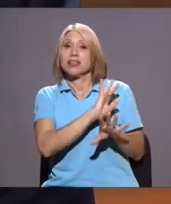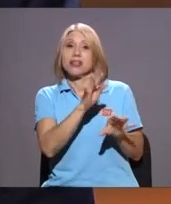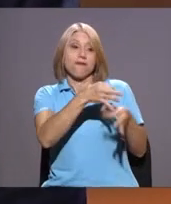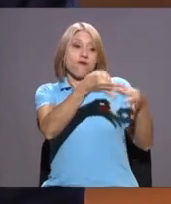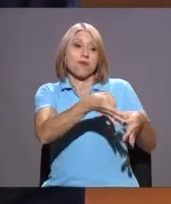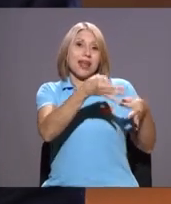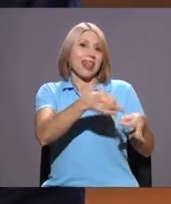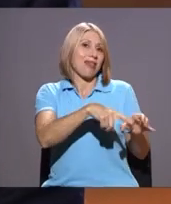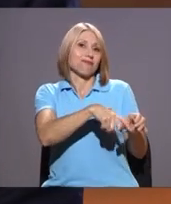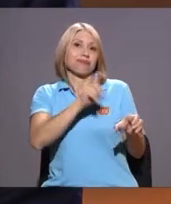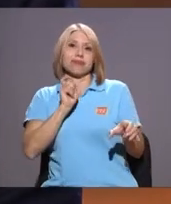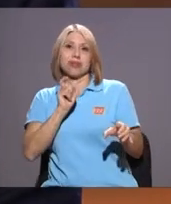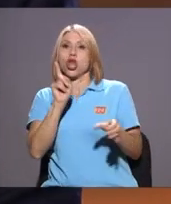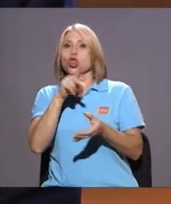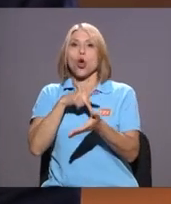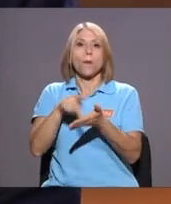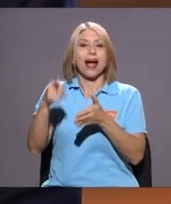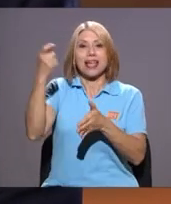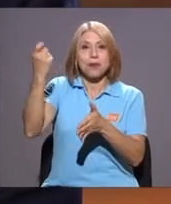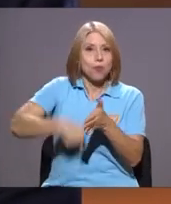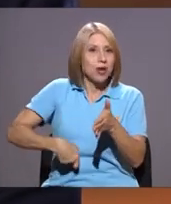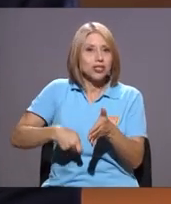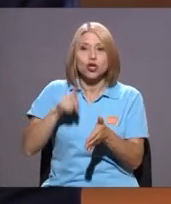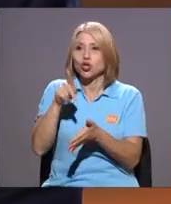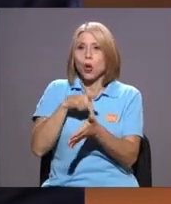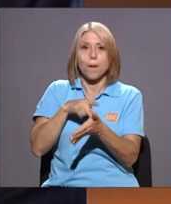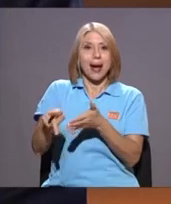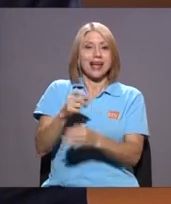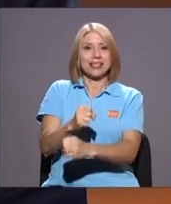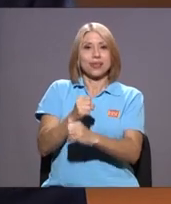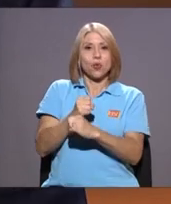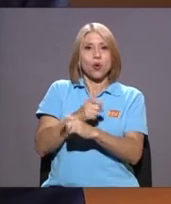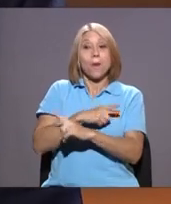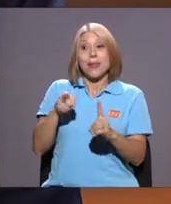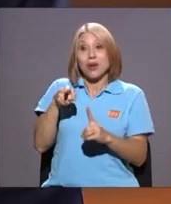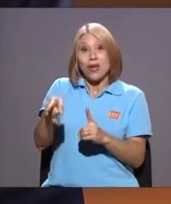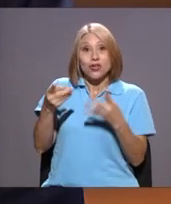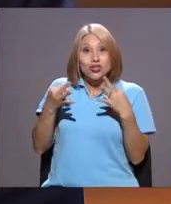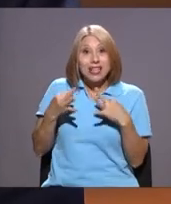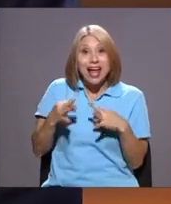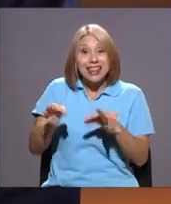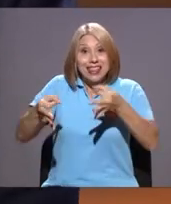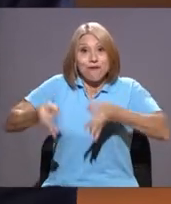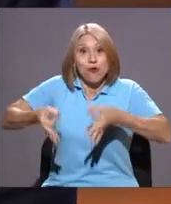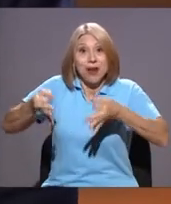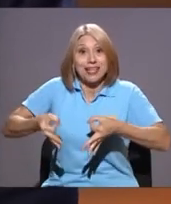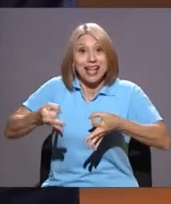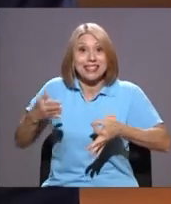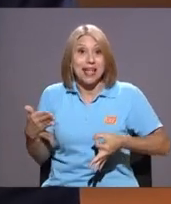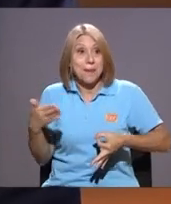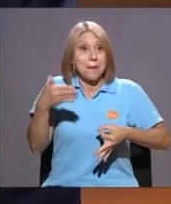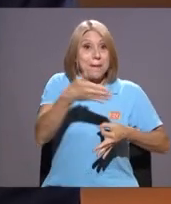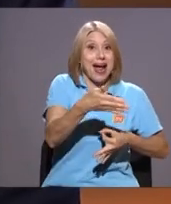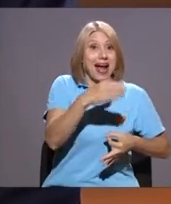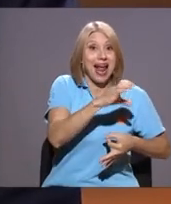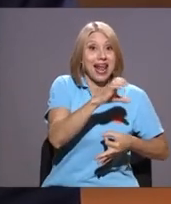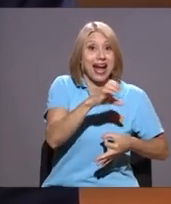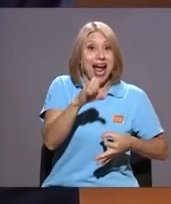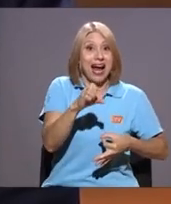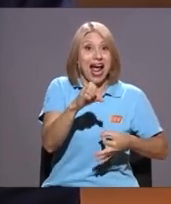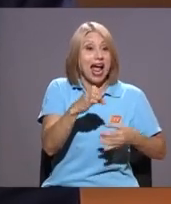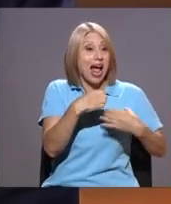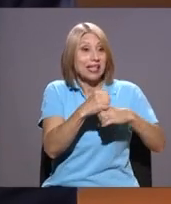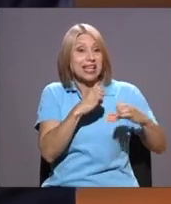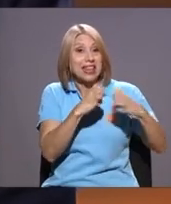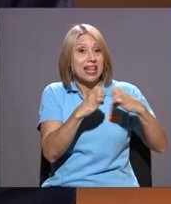no pagan las cargas sociales pero cuando tratan de formalizar se van a la caja les entrevistan y les dicen ah bueno